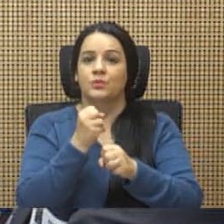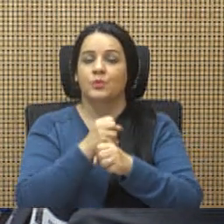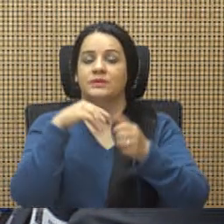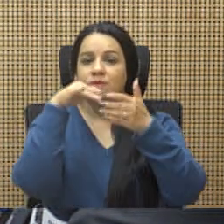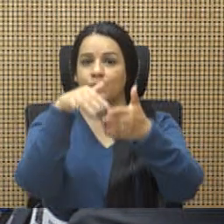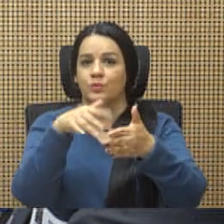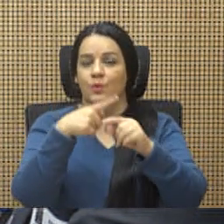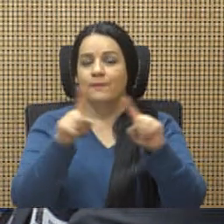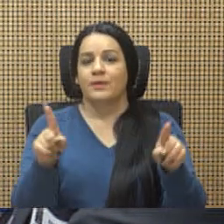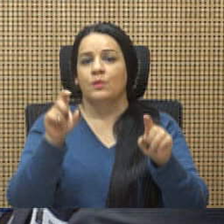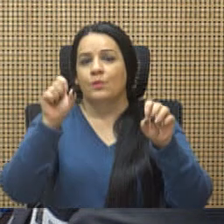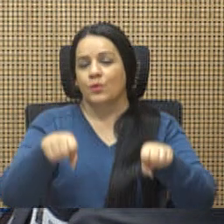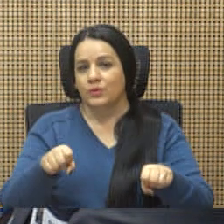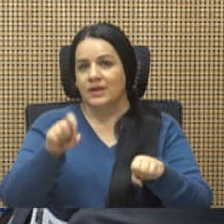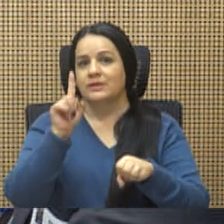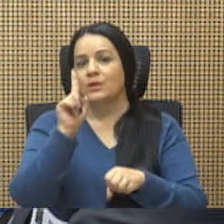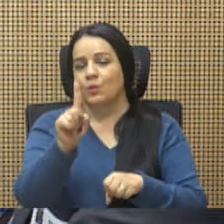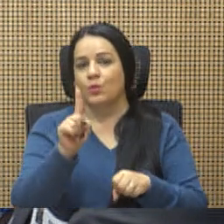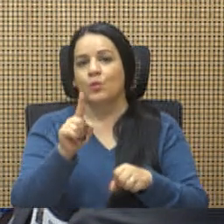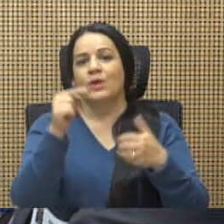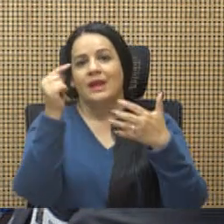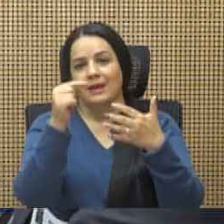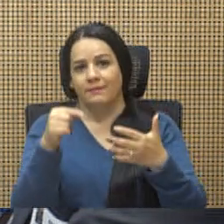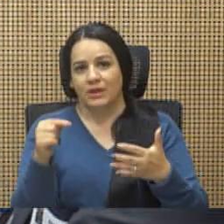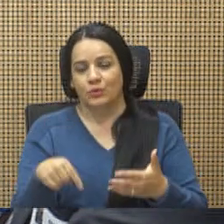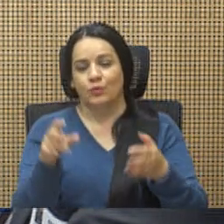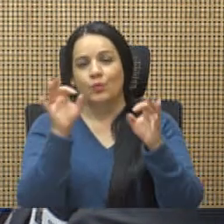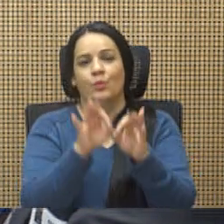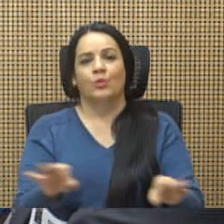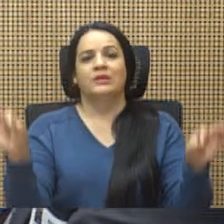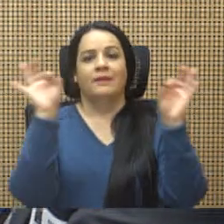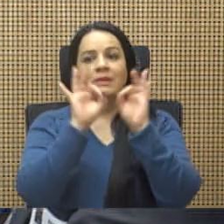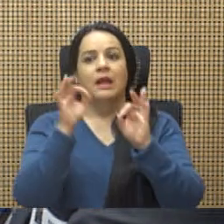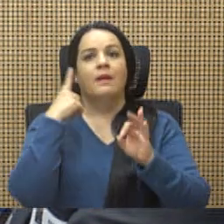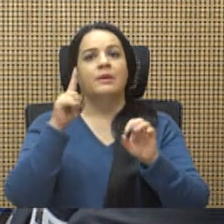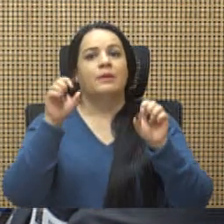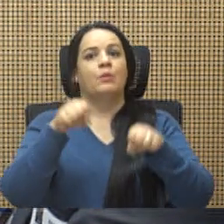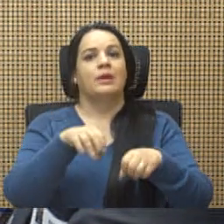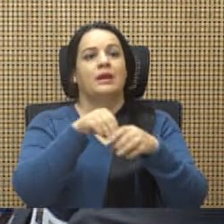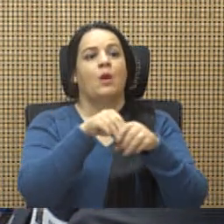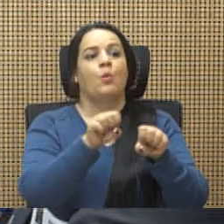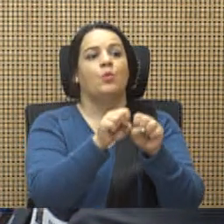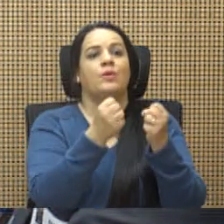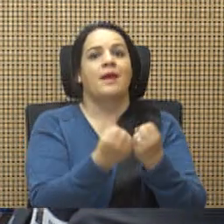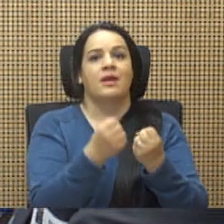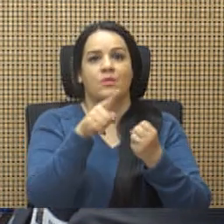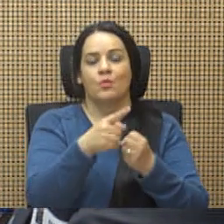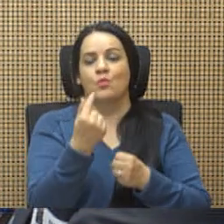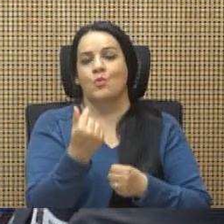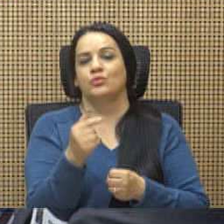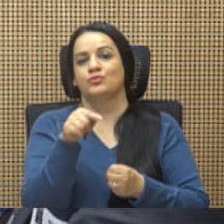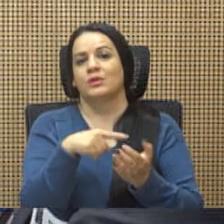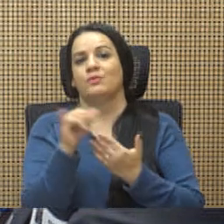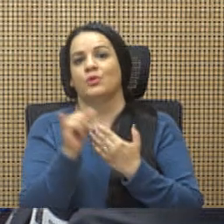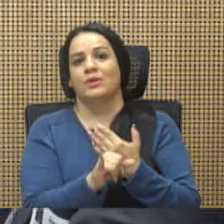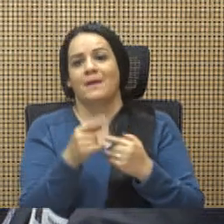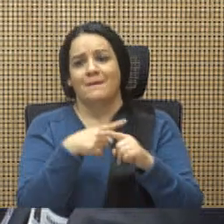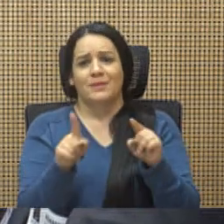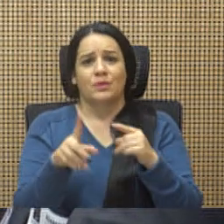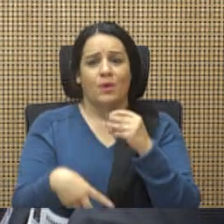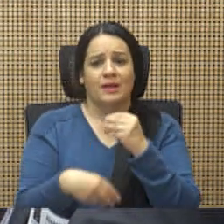uno de los el elementos fundamentales para ahorrarnos costo en el proyecto Pero además